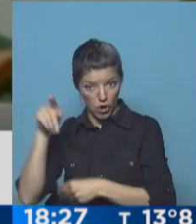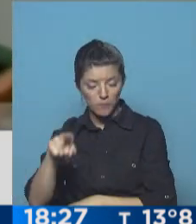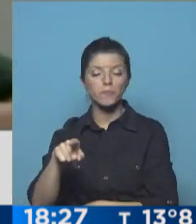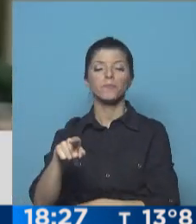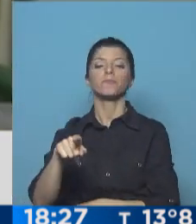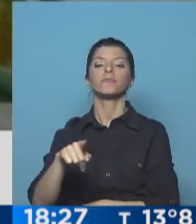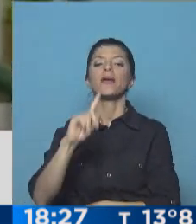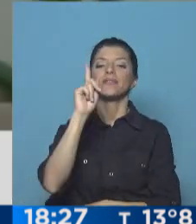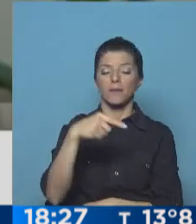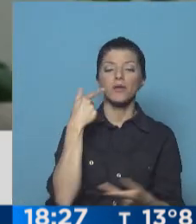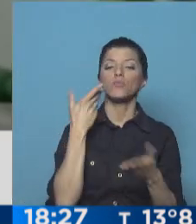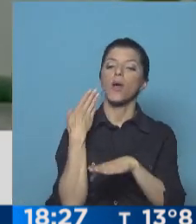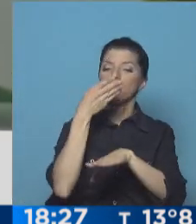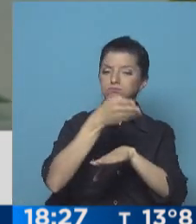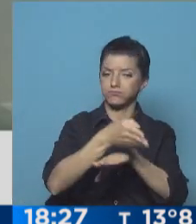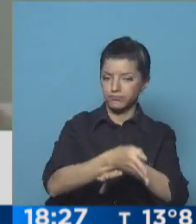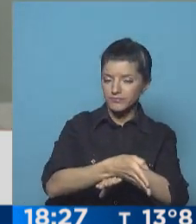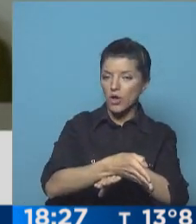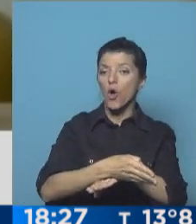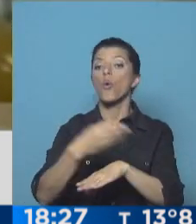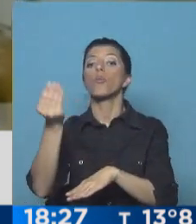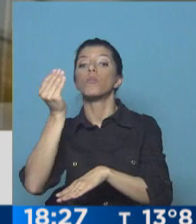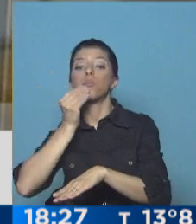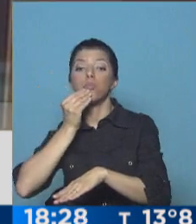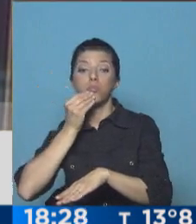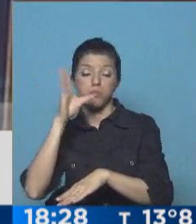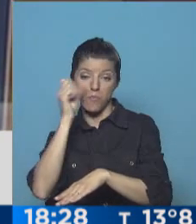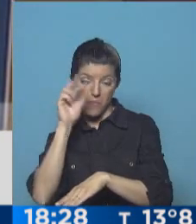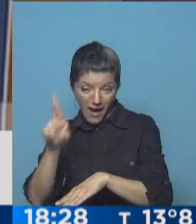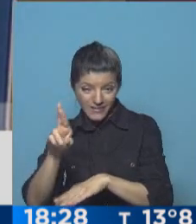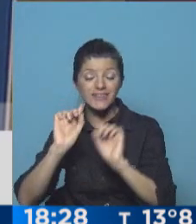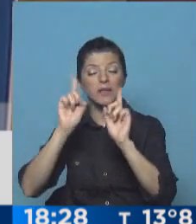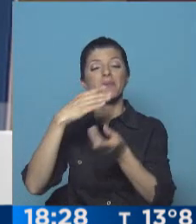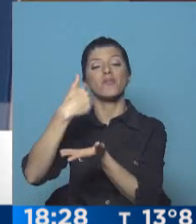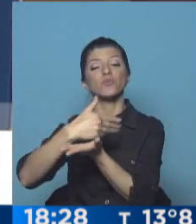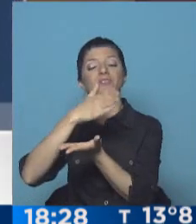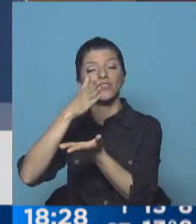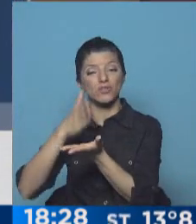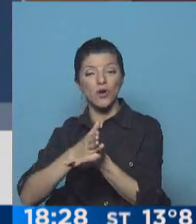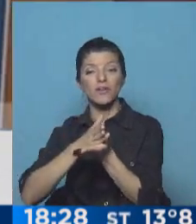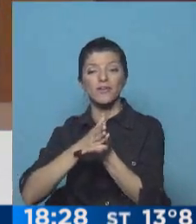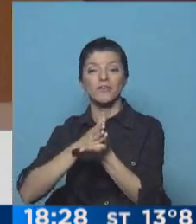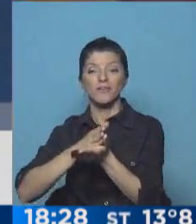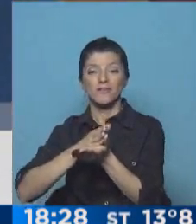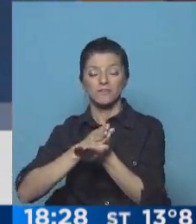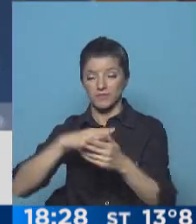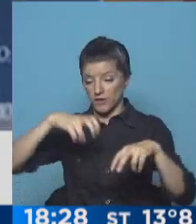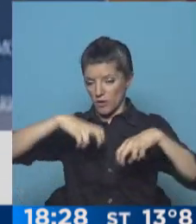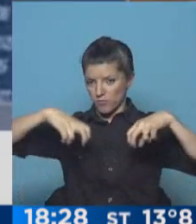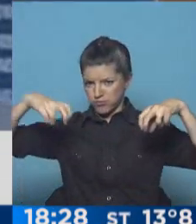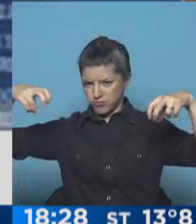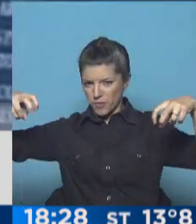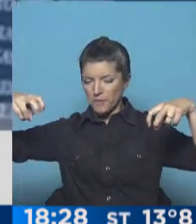amplia recepción, un buffet y además un sector de gradas que